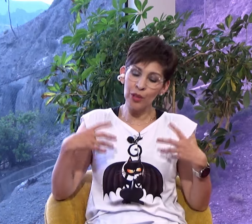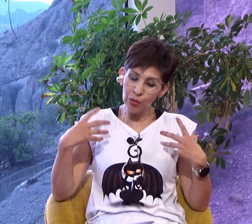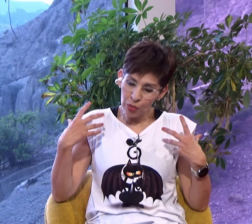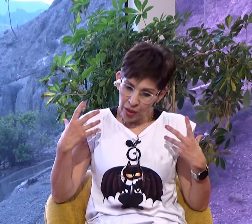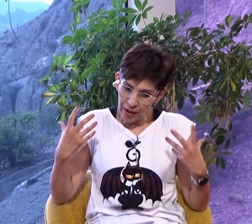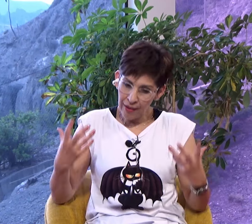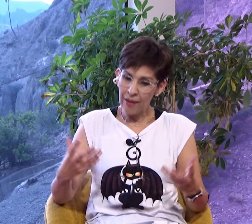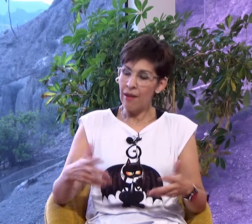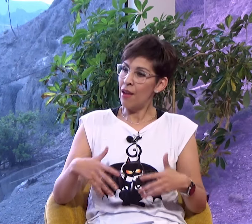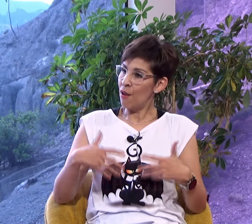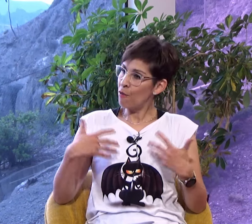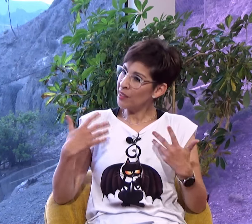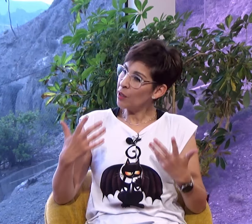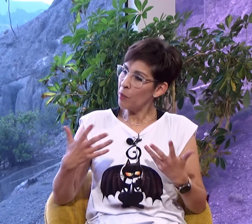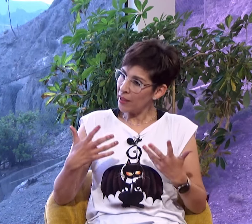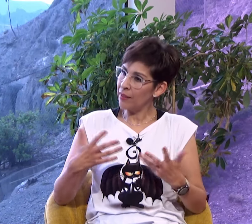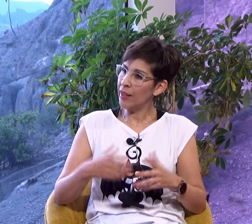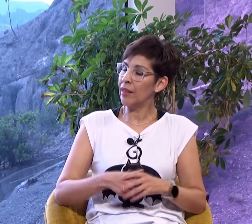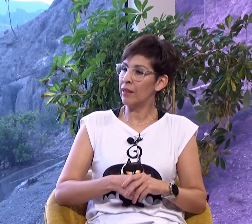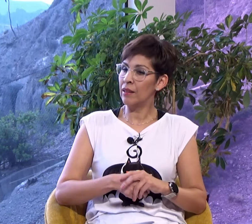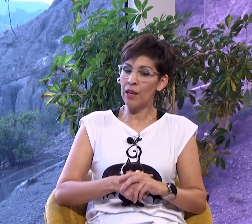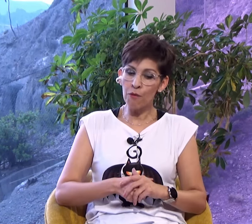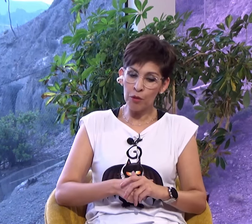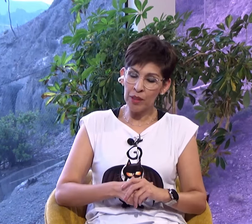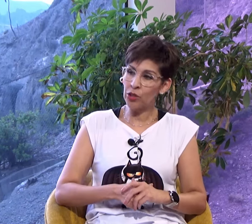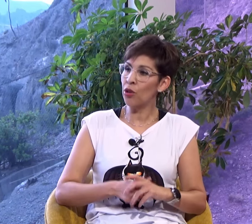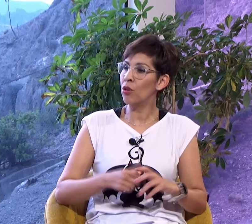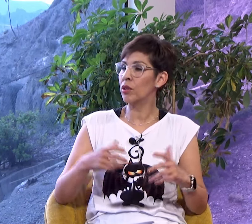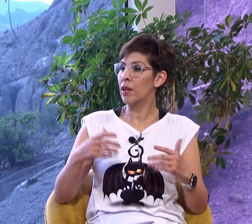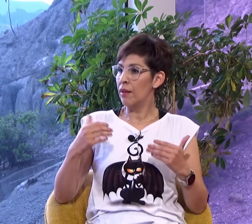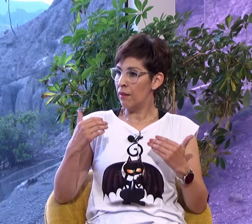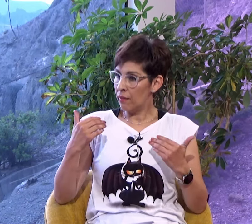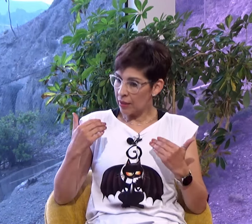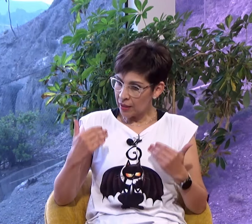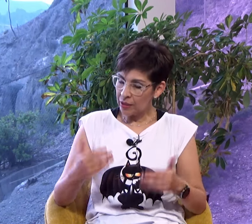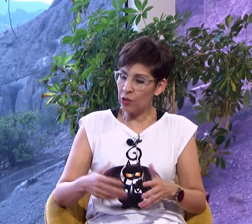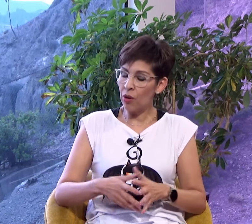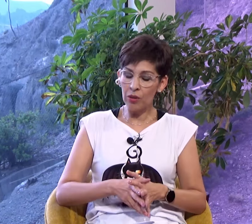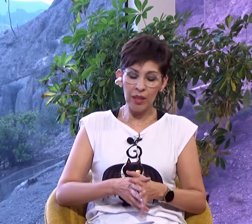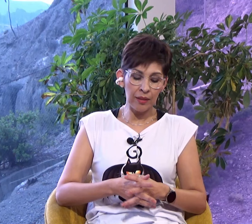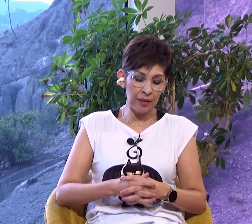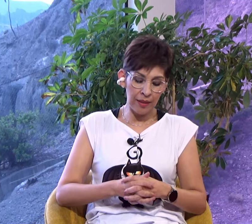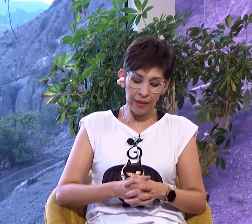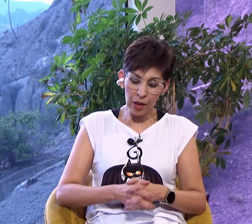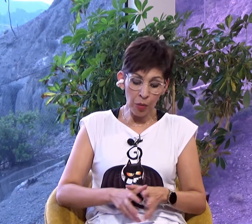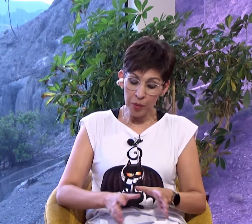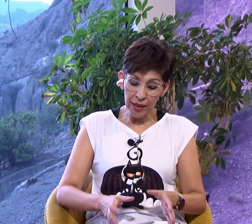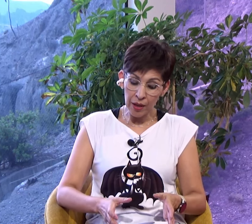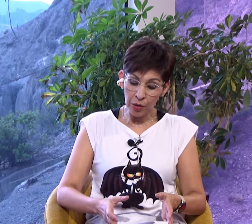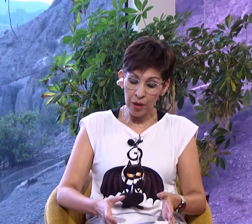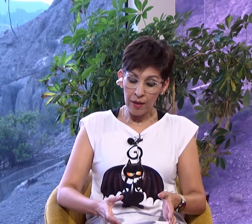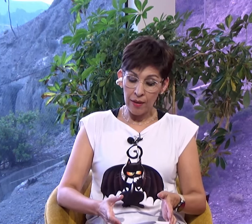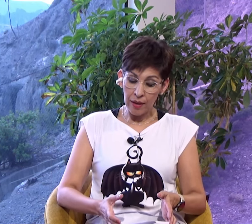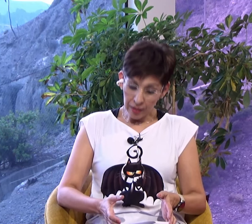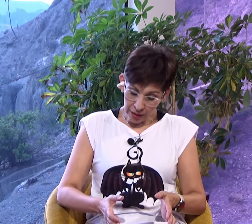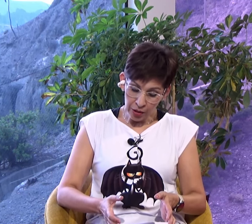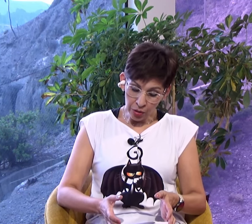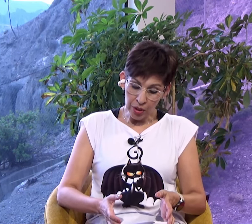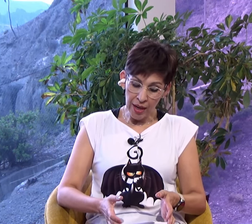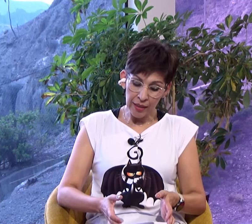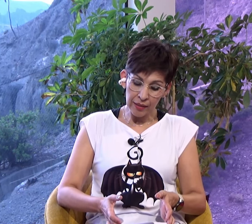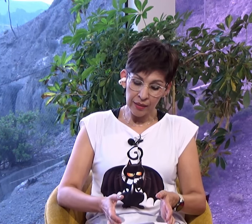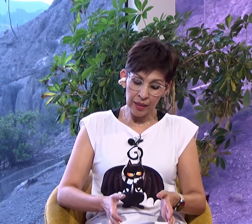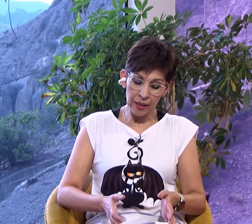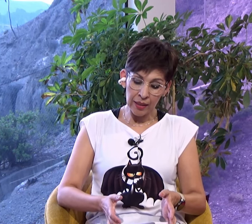no circula fácilmente la información, las gestiones, qué complicado.